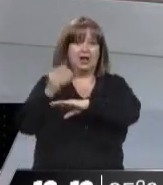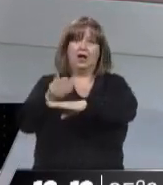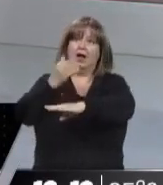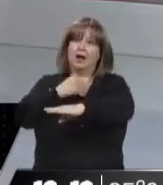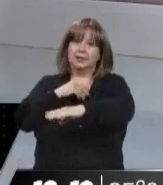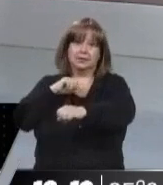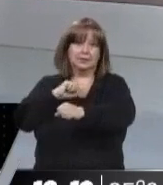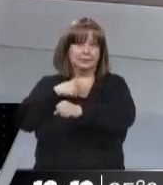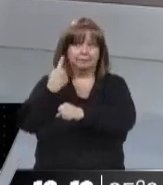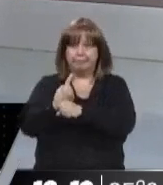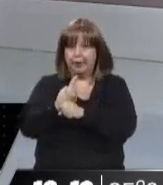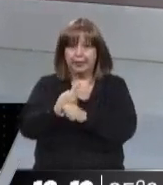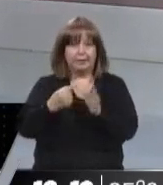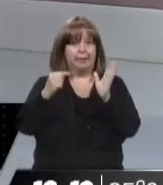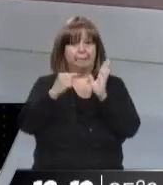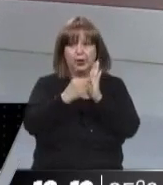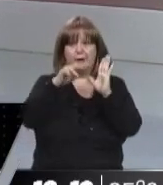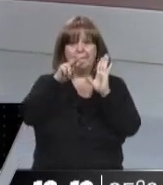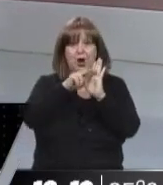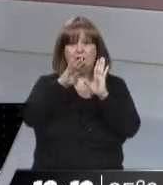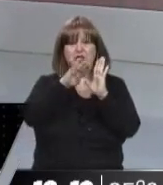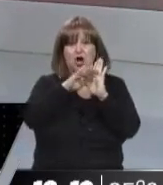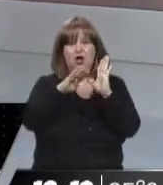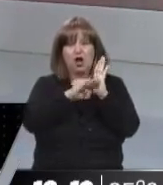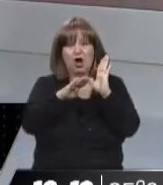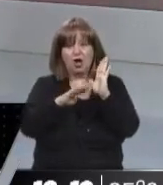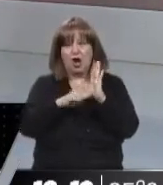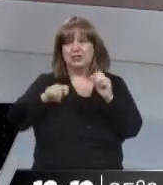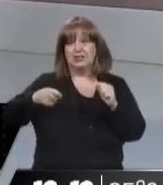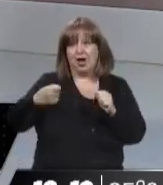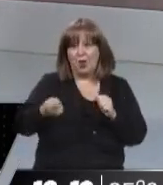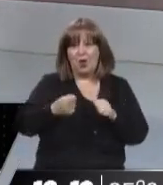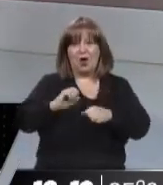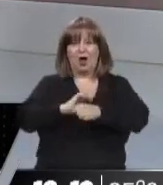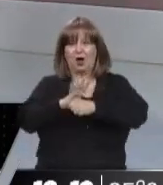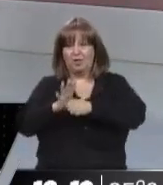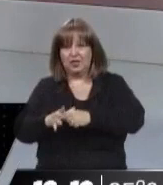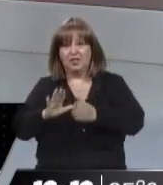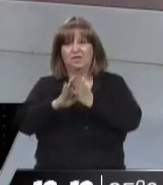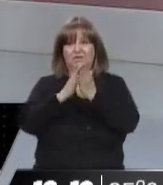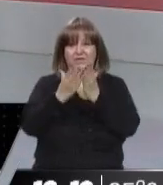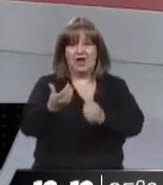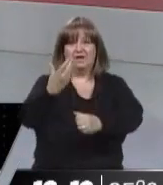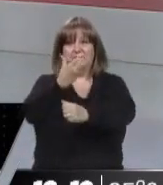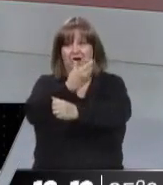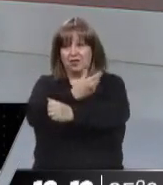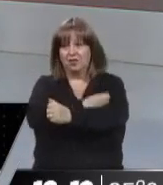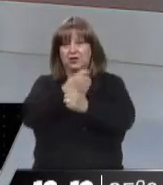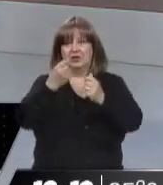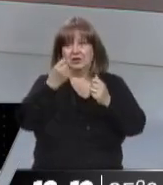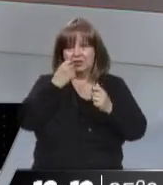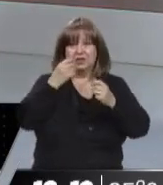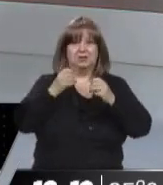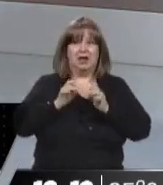¿Se acuerdan que solicitaban muchos trámites? Muchos para... trámites, el seguro COVID, claro, una seguro... gran cantidad de elementos para que demostraras que no